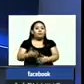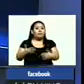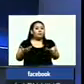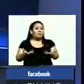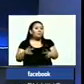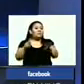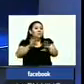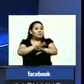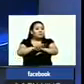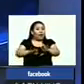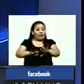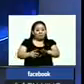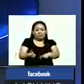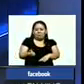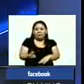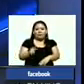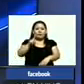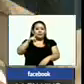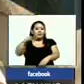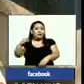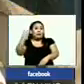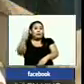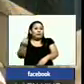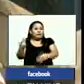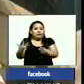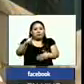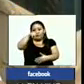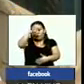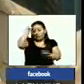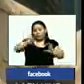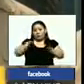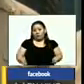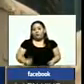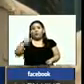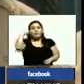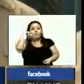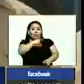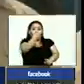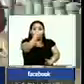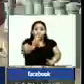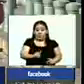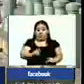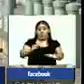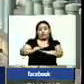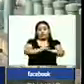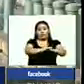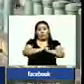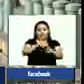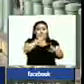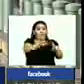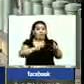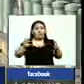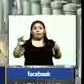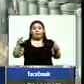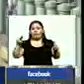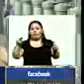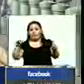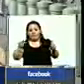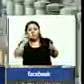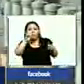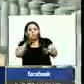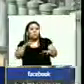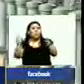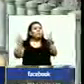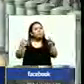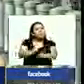Cuando están por cumplirse los primeros 100 días del nuevo gobierno, el ministro de la Defensa Nacional, Francis Merino Monroy, habló de los avances en materia